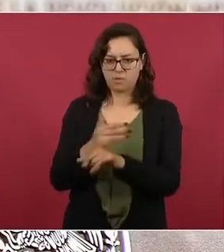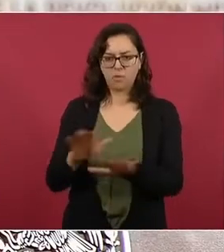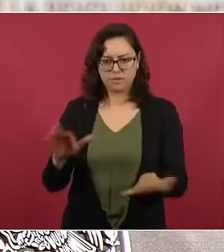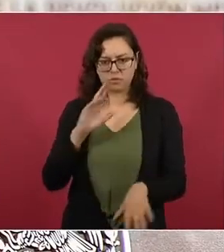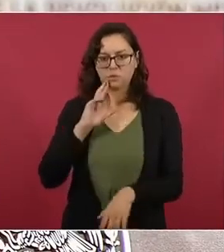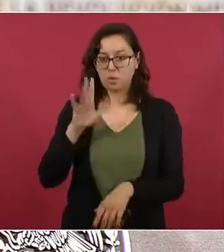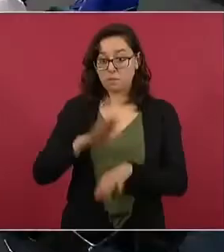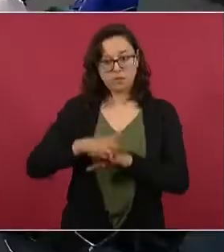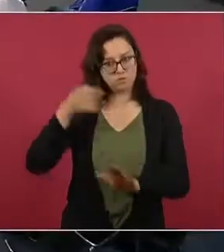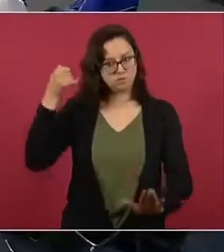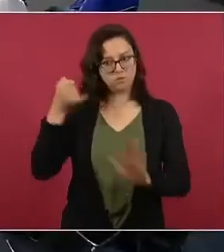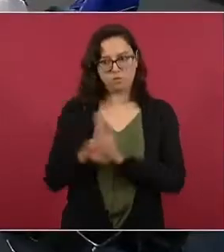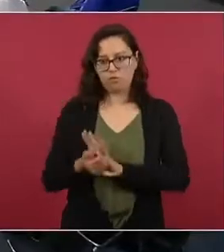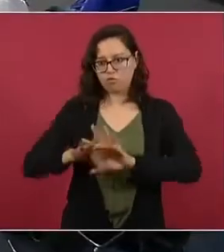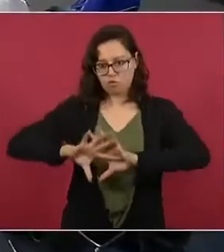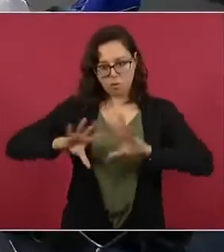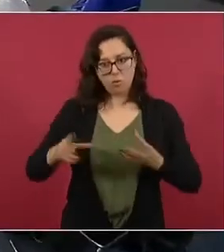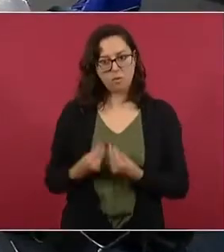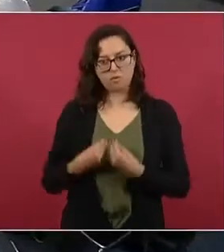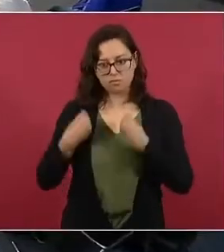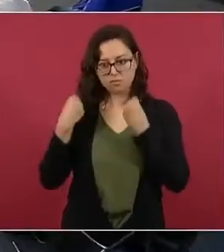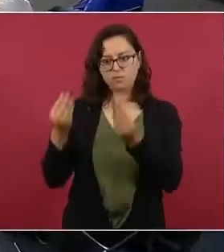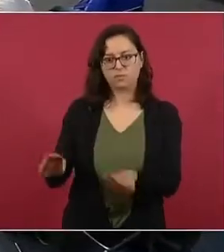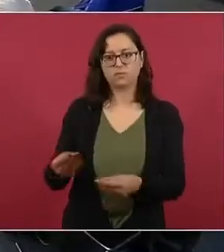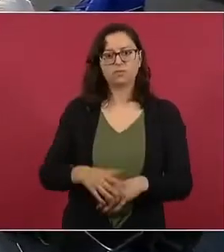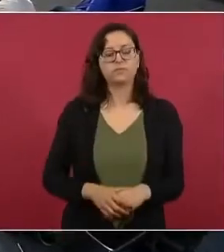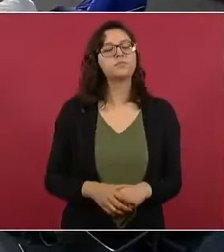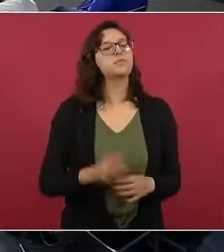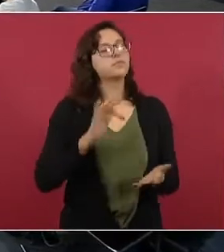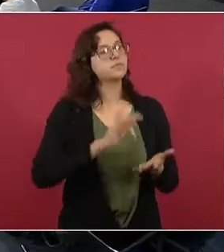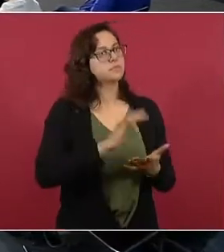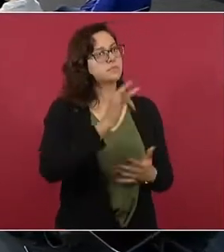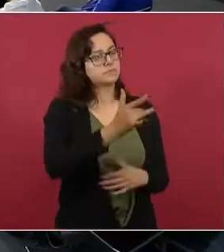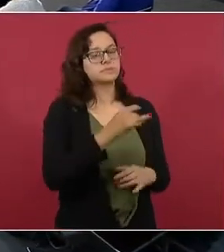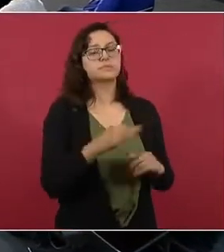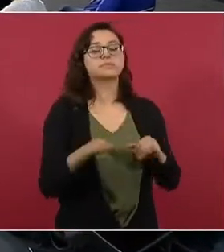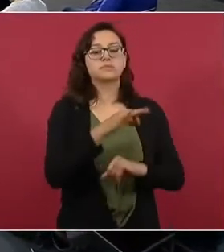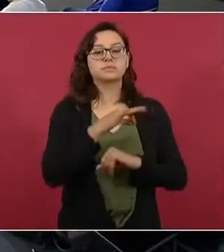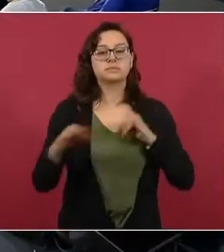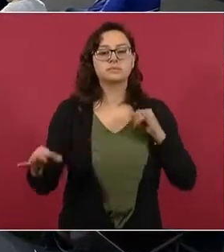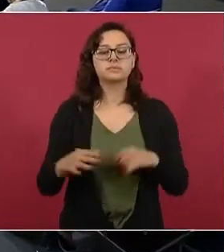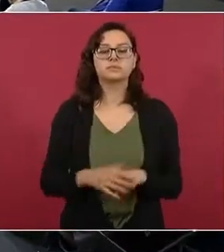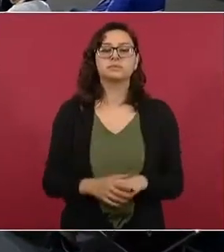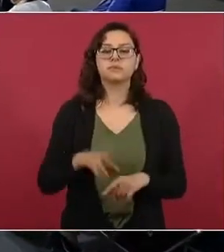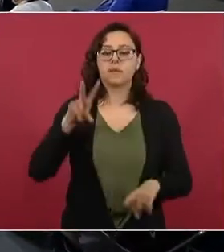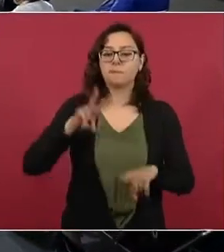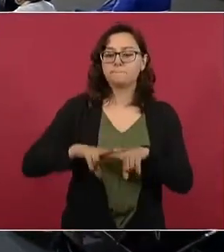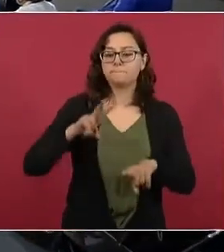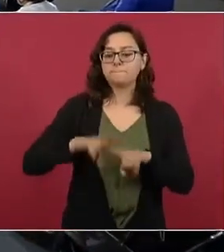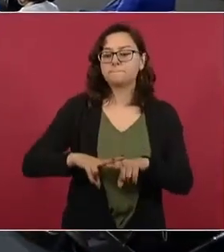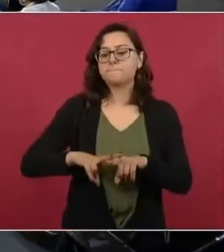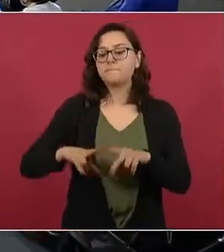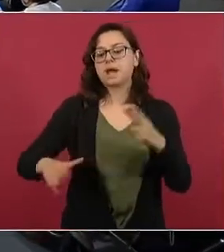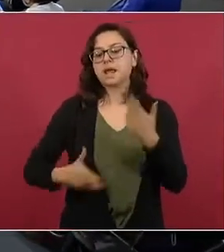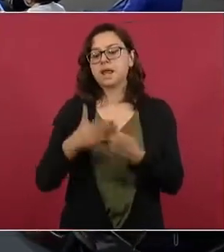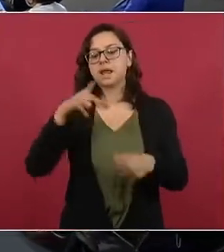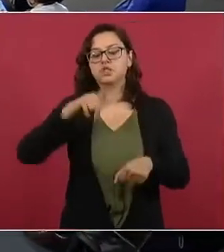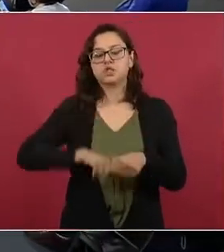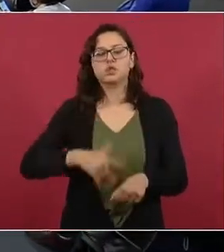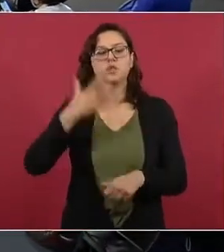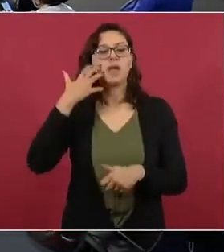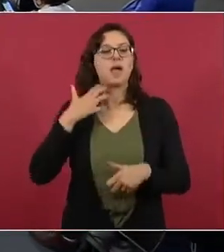entregarte toda la información. Gracias. Y finalmente, del Parque Nacional del Jaguar, señor